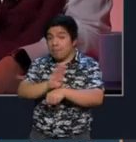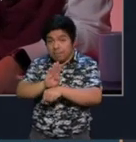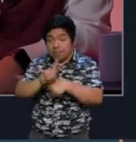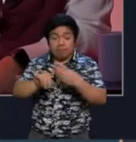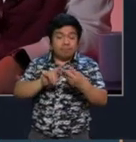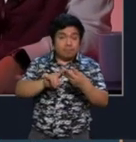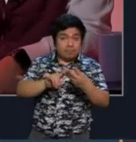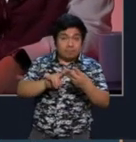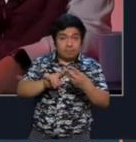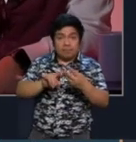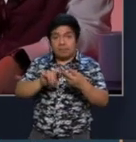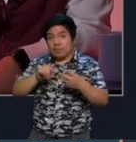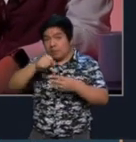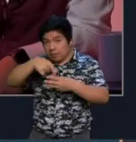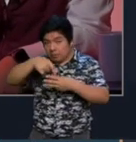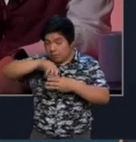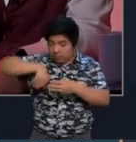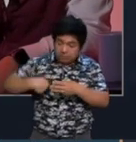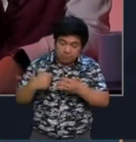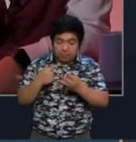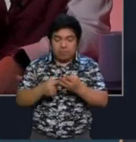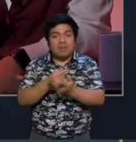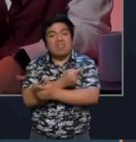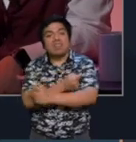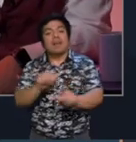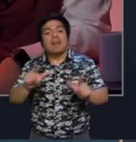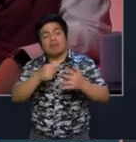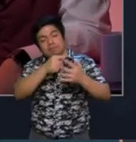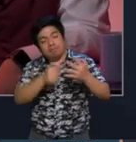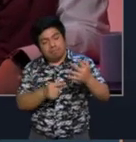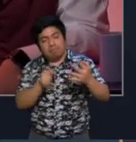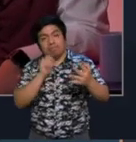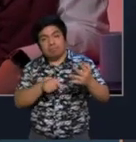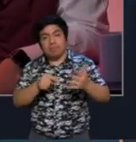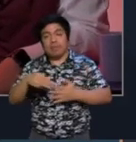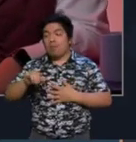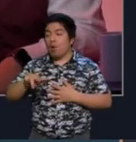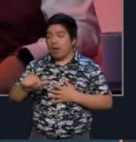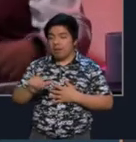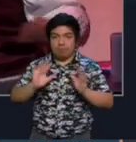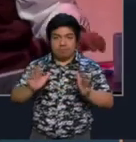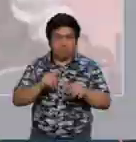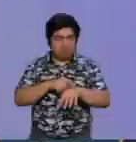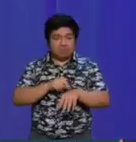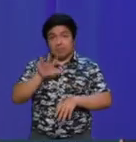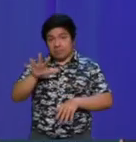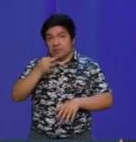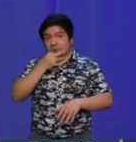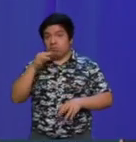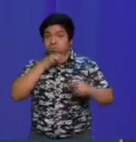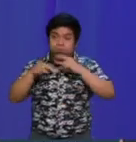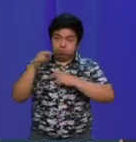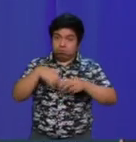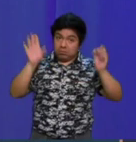bienestar, austeridad republicana y libertad. En eso consisten los gobiernos de Morena. Oigan, nos quedan 5 minutitos, se va muy rápido